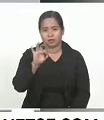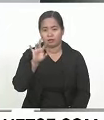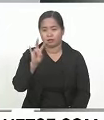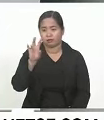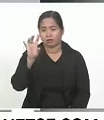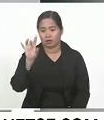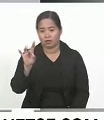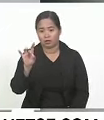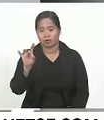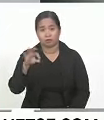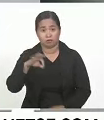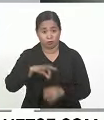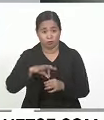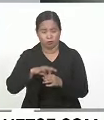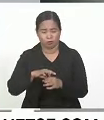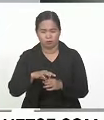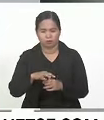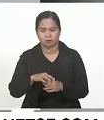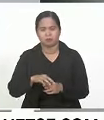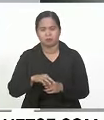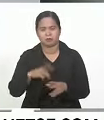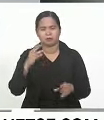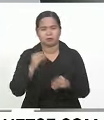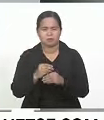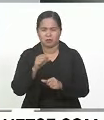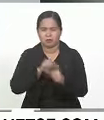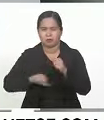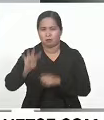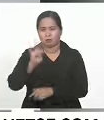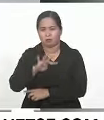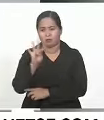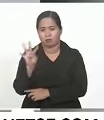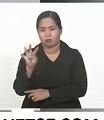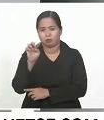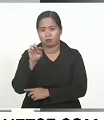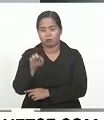4.445.978 votos, con un